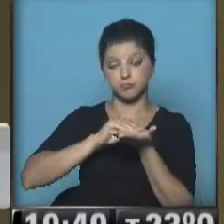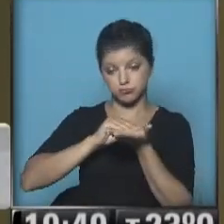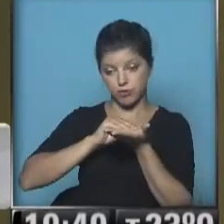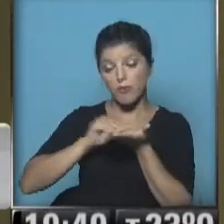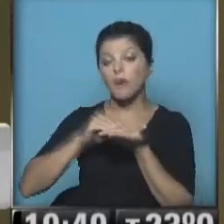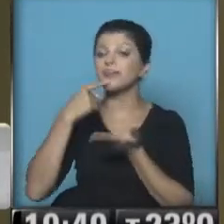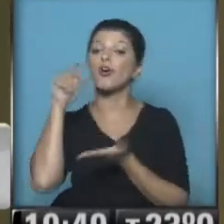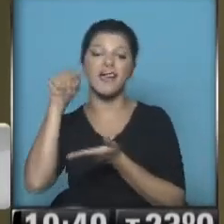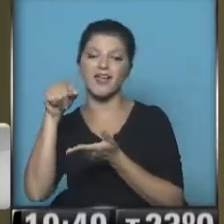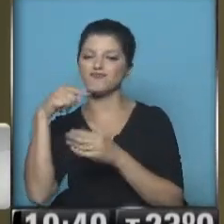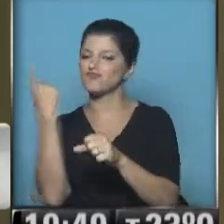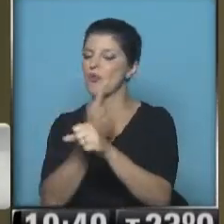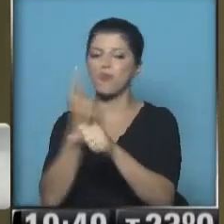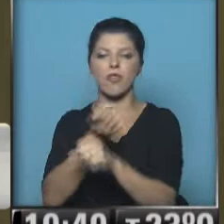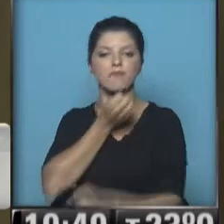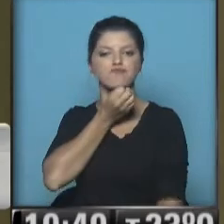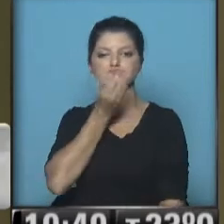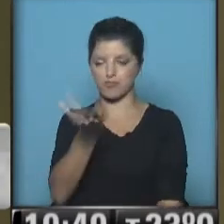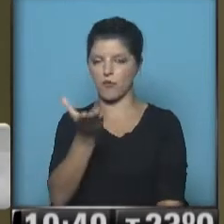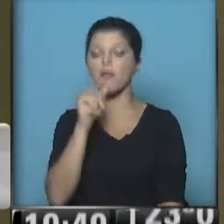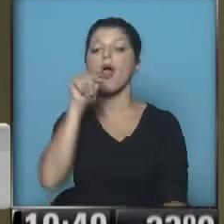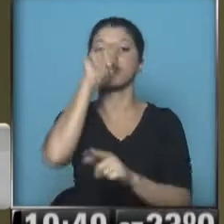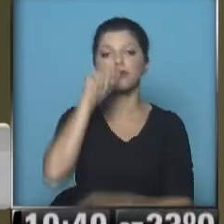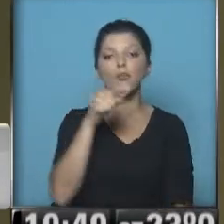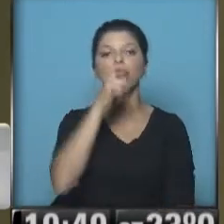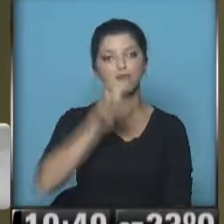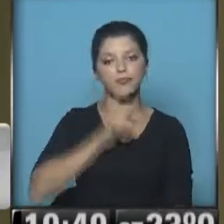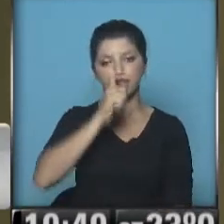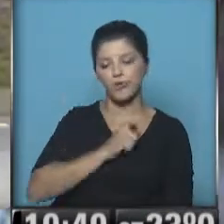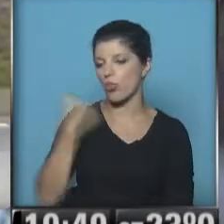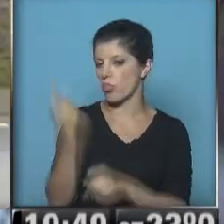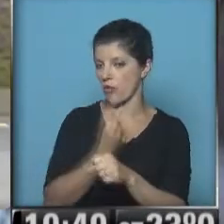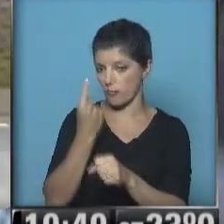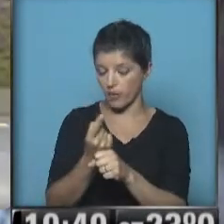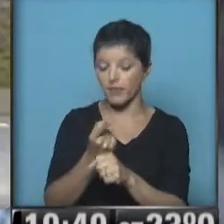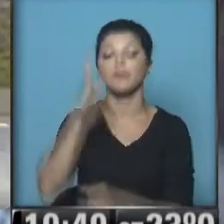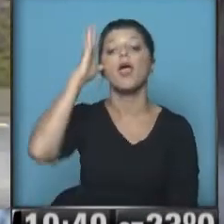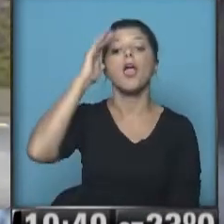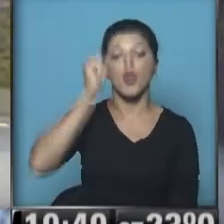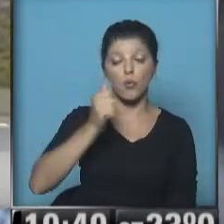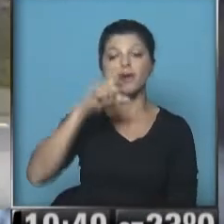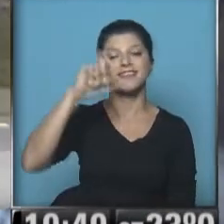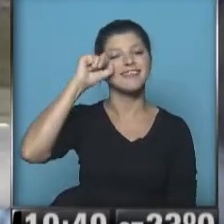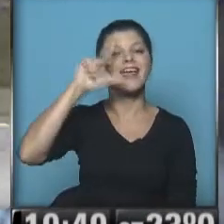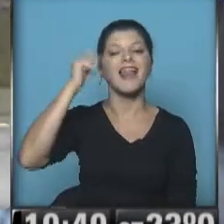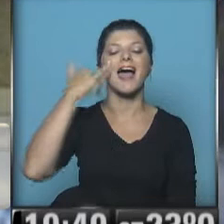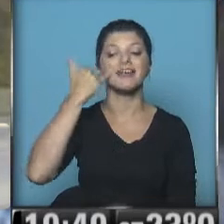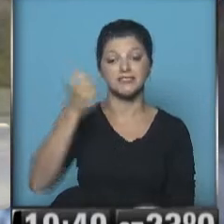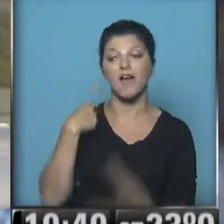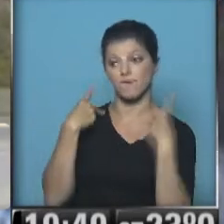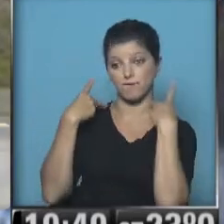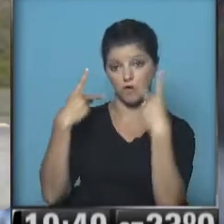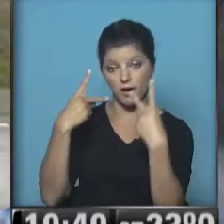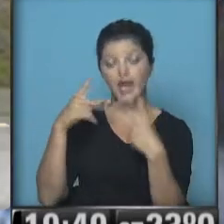en condiciones psiquiátricas para responder a las preguntas. El juez Luis Zelaya se había trasladado al penal de Ezeiza,